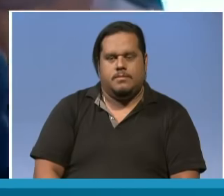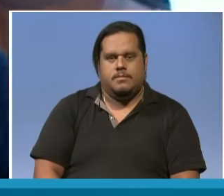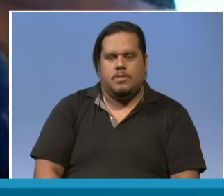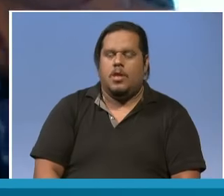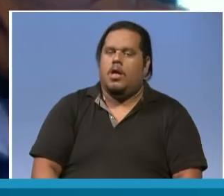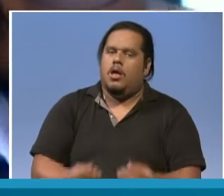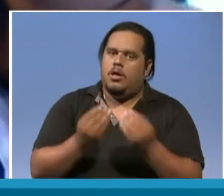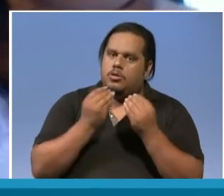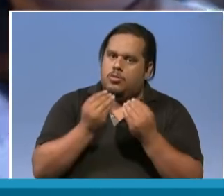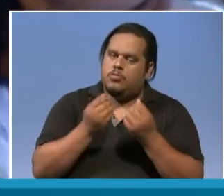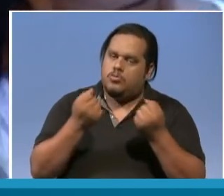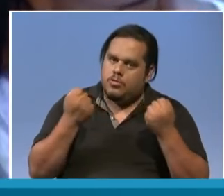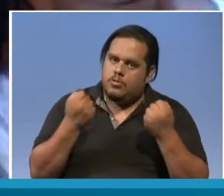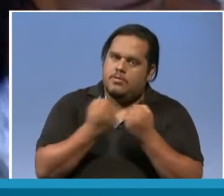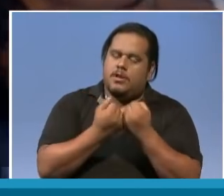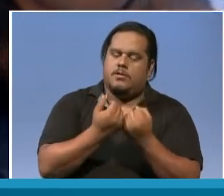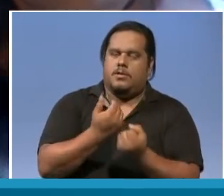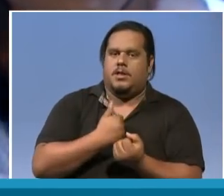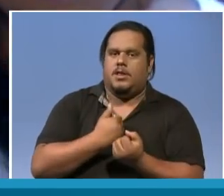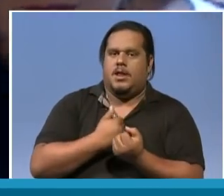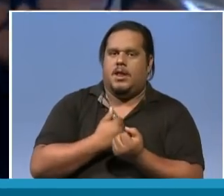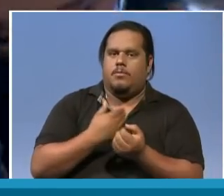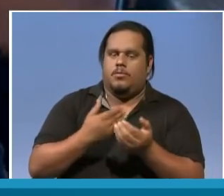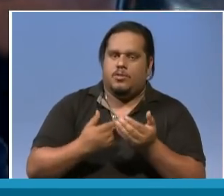Son muchos los retos que tenemos por delante.